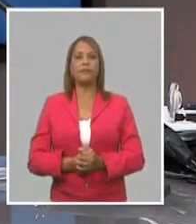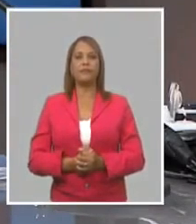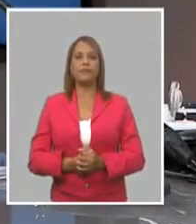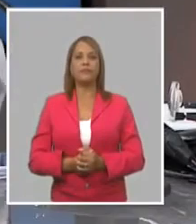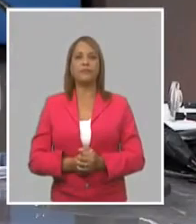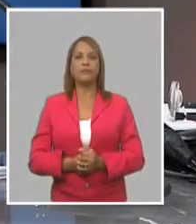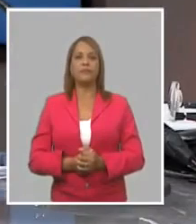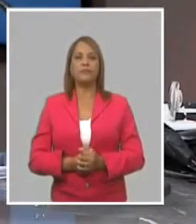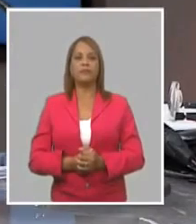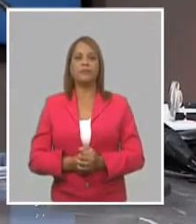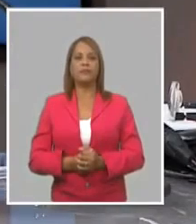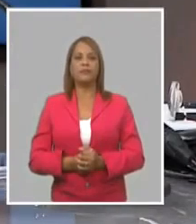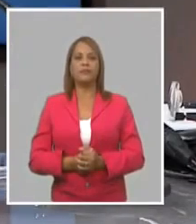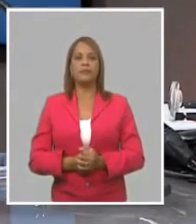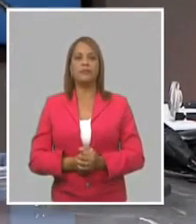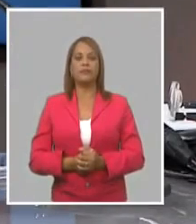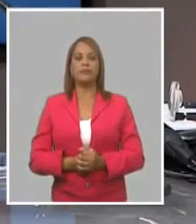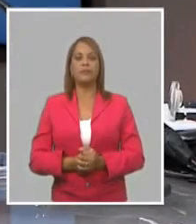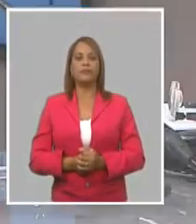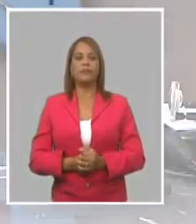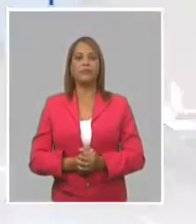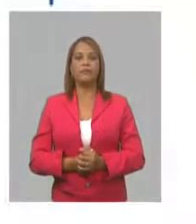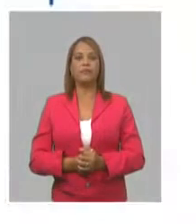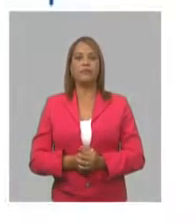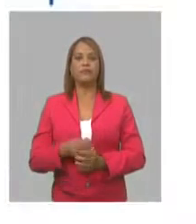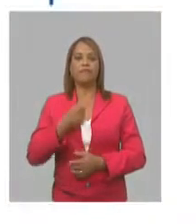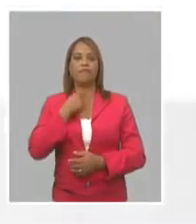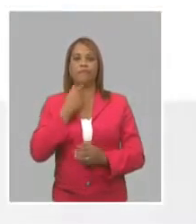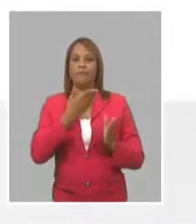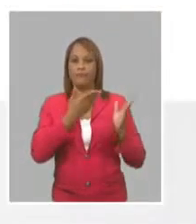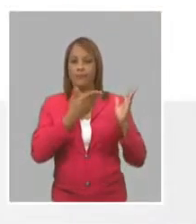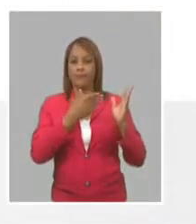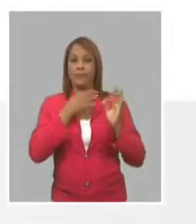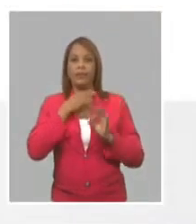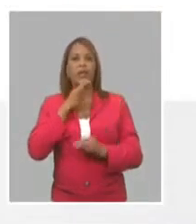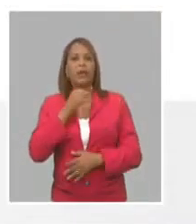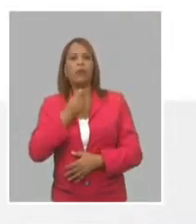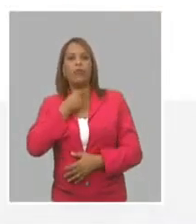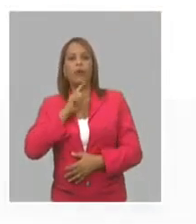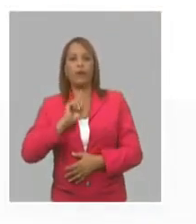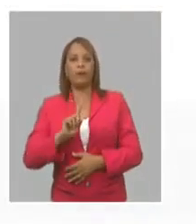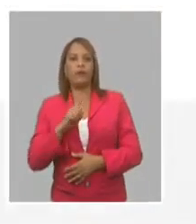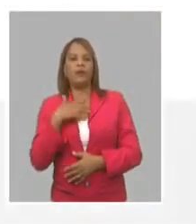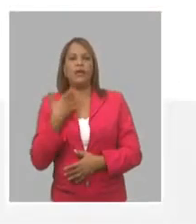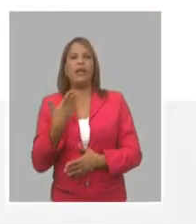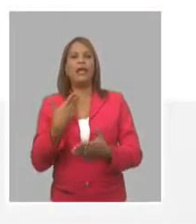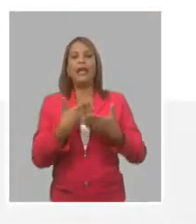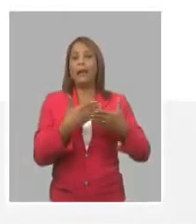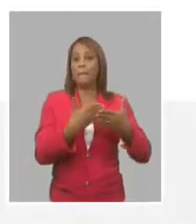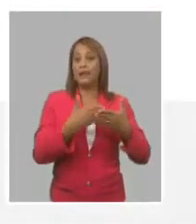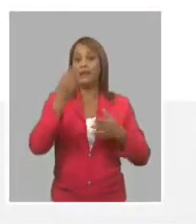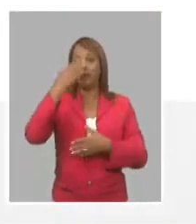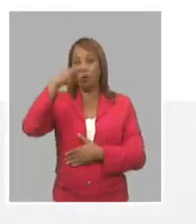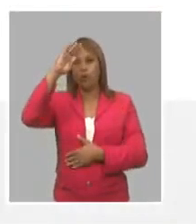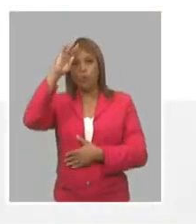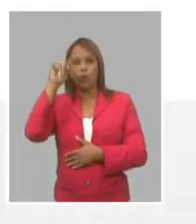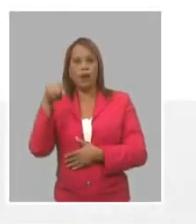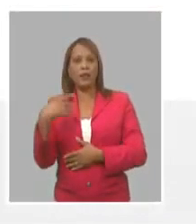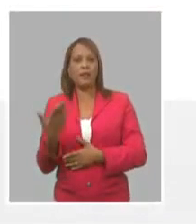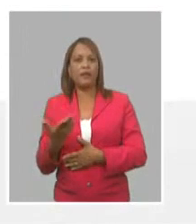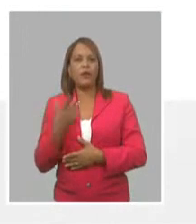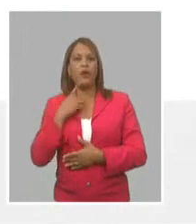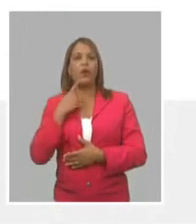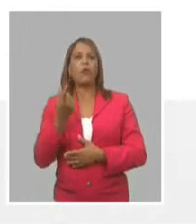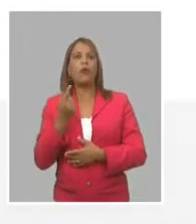este ejemplo. Y es, ¿qué le pasa a las empresas cubanas cuando